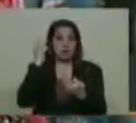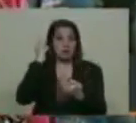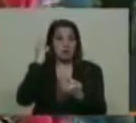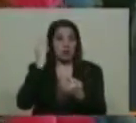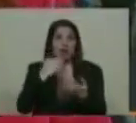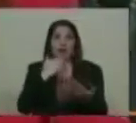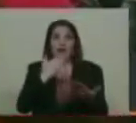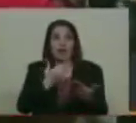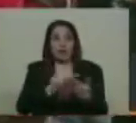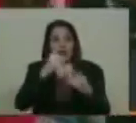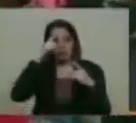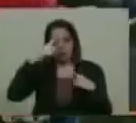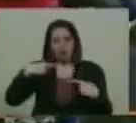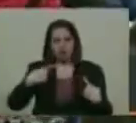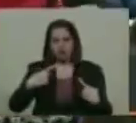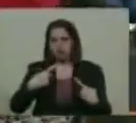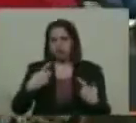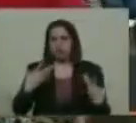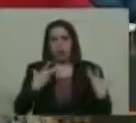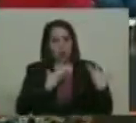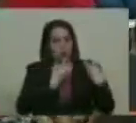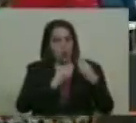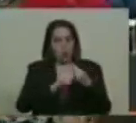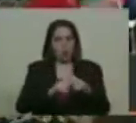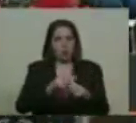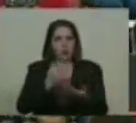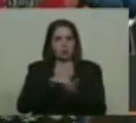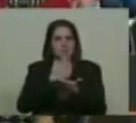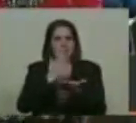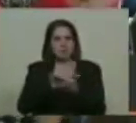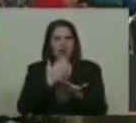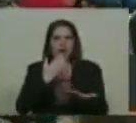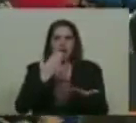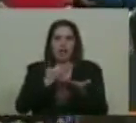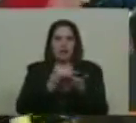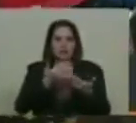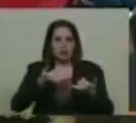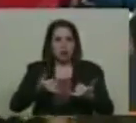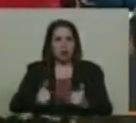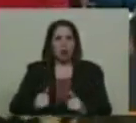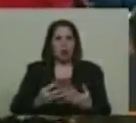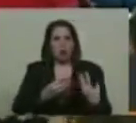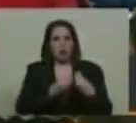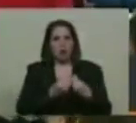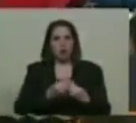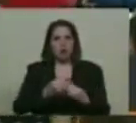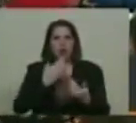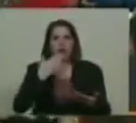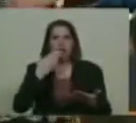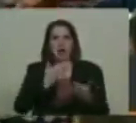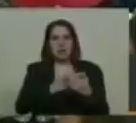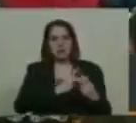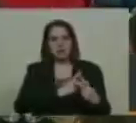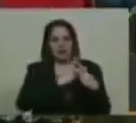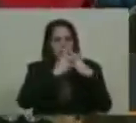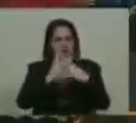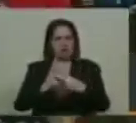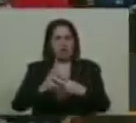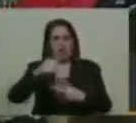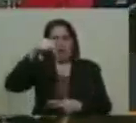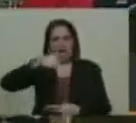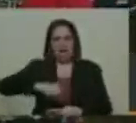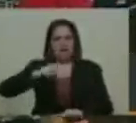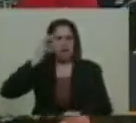dejarnos solas. Gracias por acompañar a nuestros hijos. Gracias por ser tan valiente, presidente. Aquí estamos las